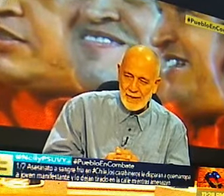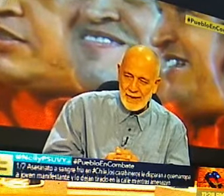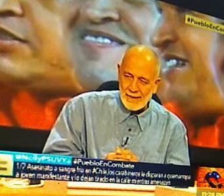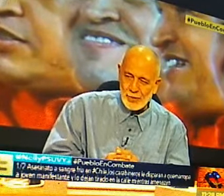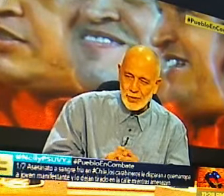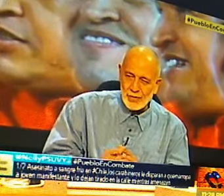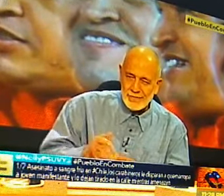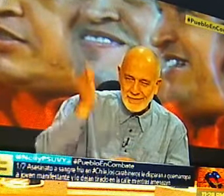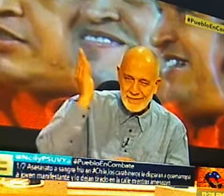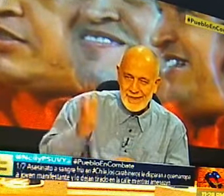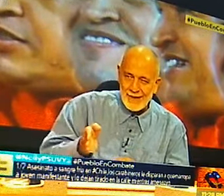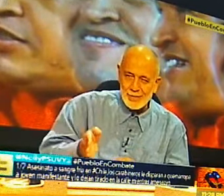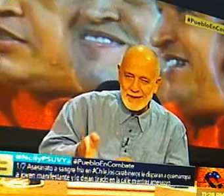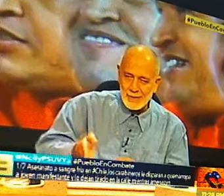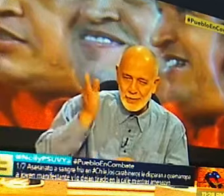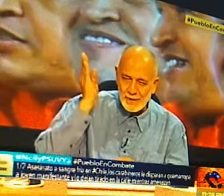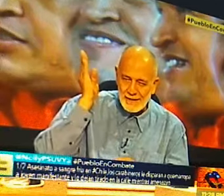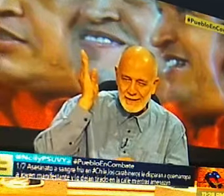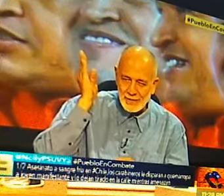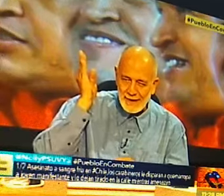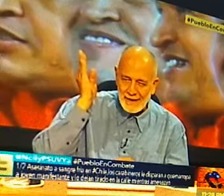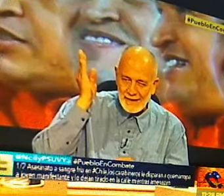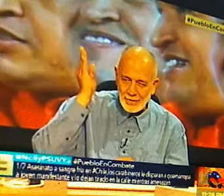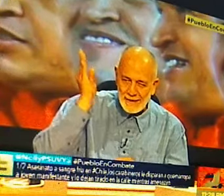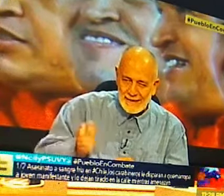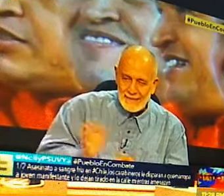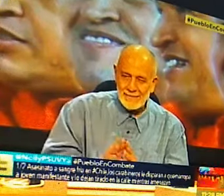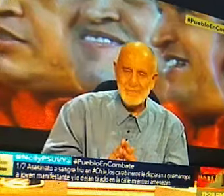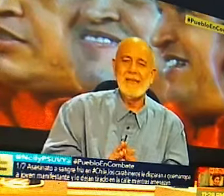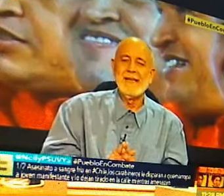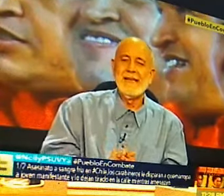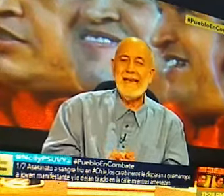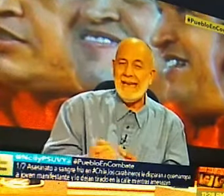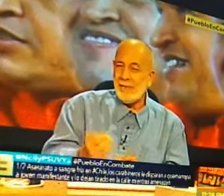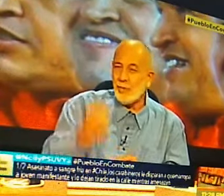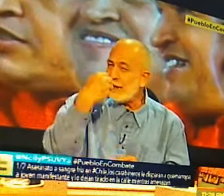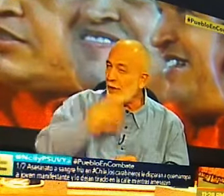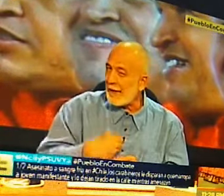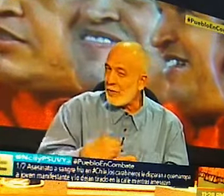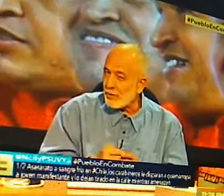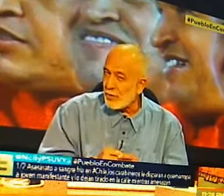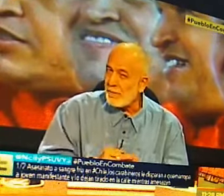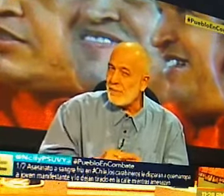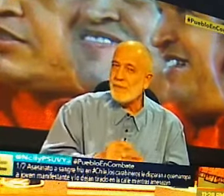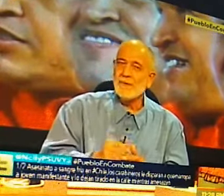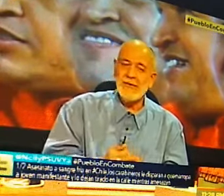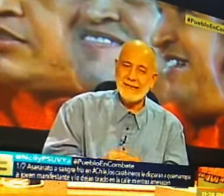de la revolución, de la contrarrevolución que tenemos que combatir, el